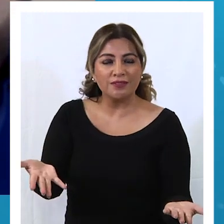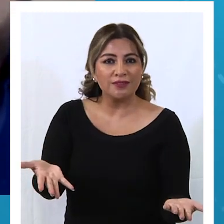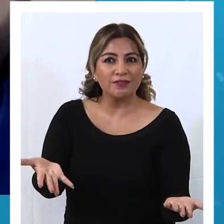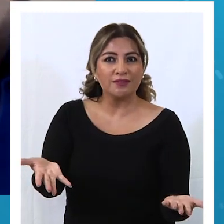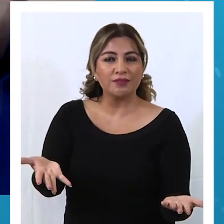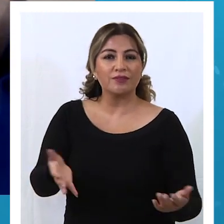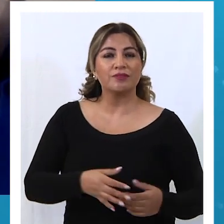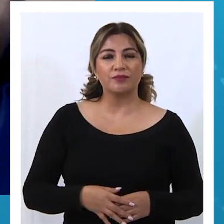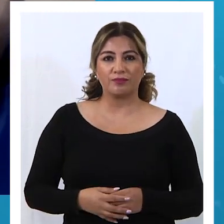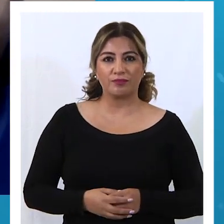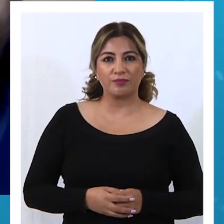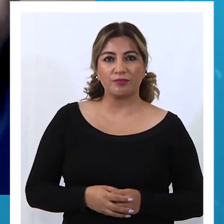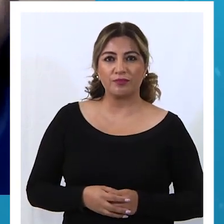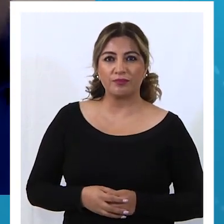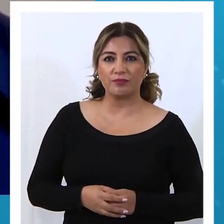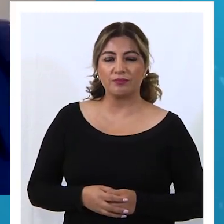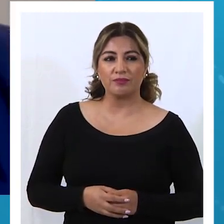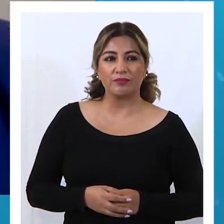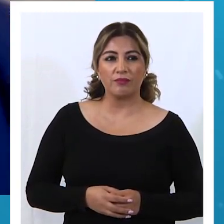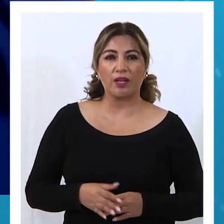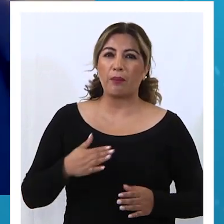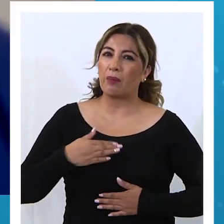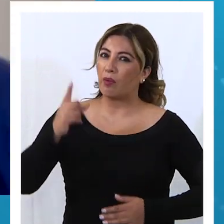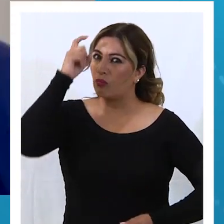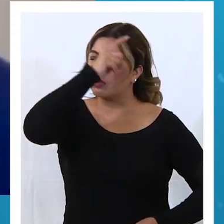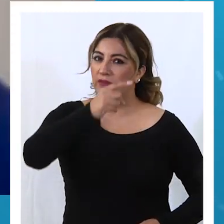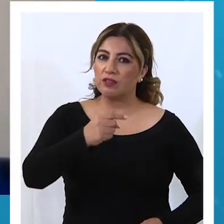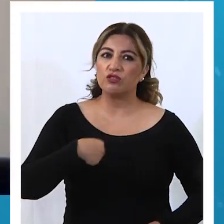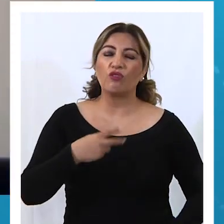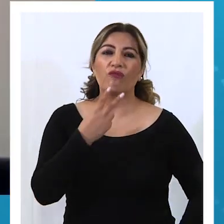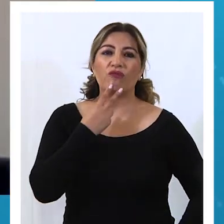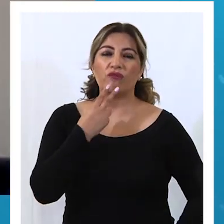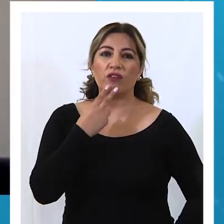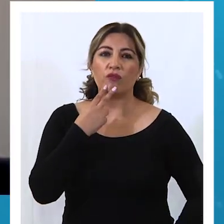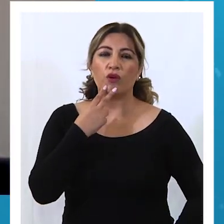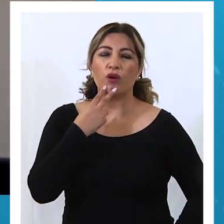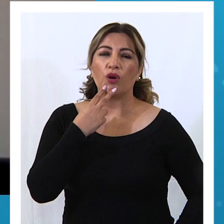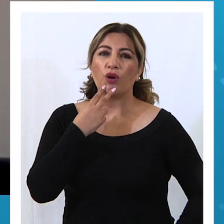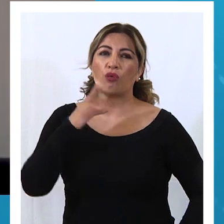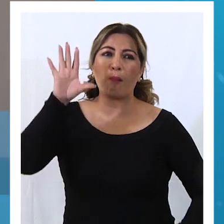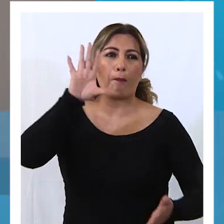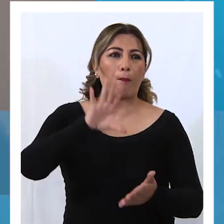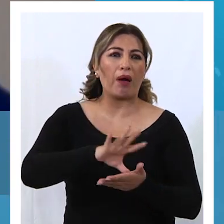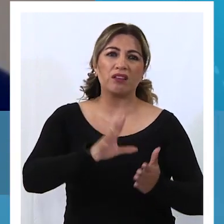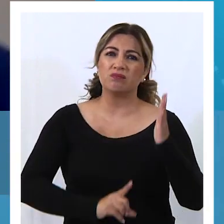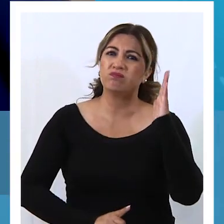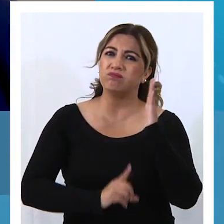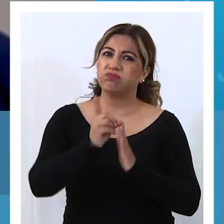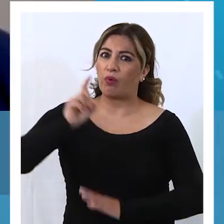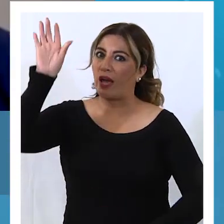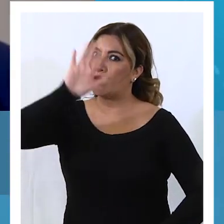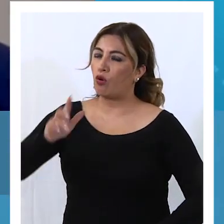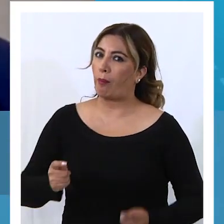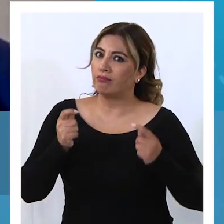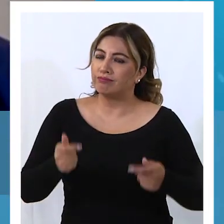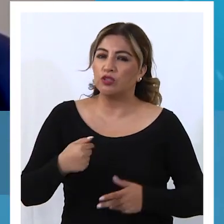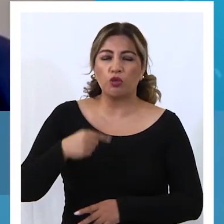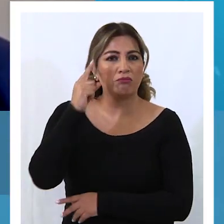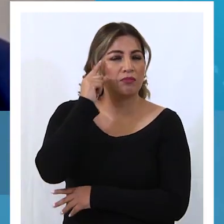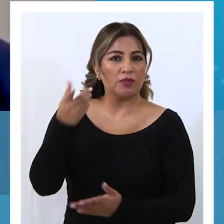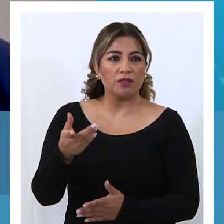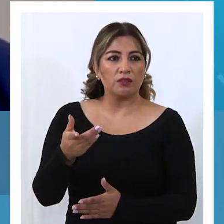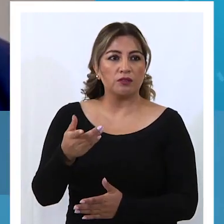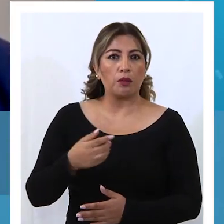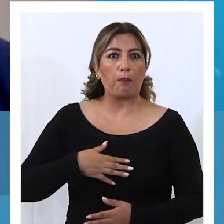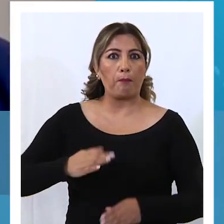COVID-19. Bueno, bastante difícil porque uno vive en un país desarrollado, en Europa, y uno se